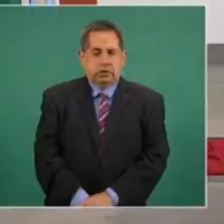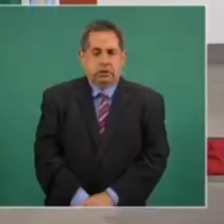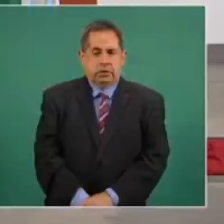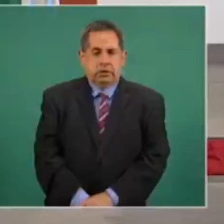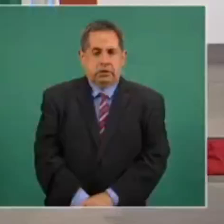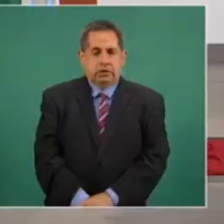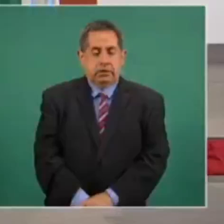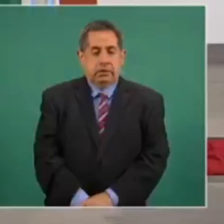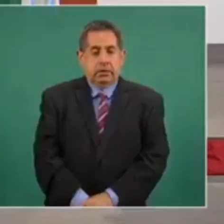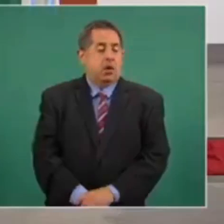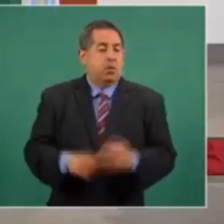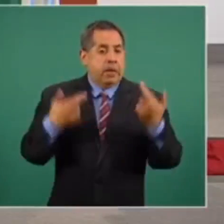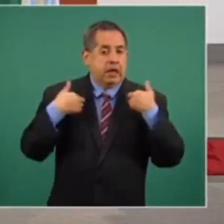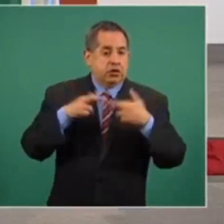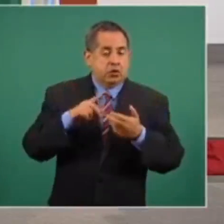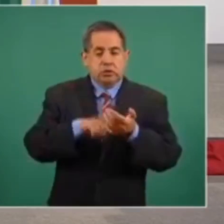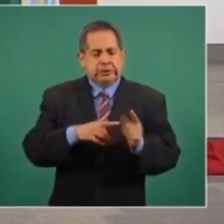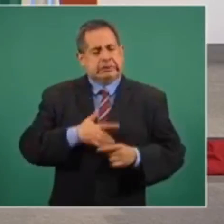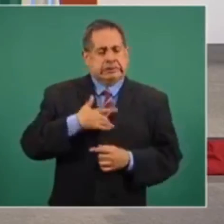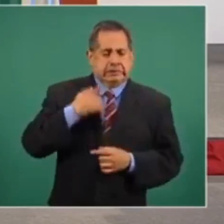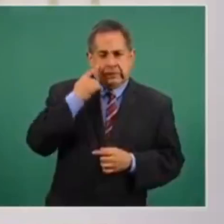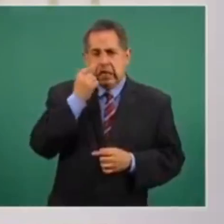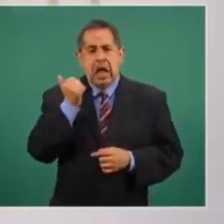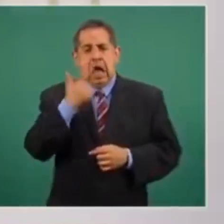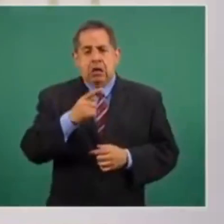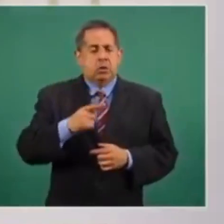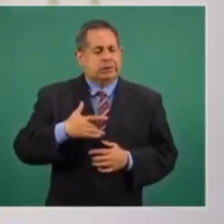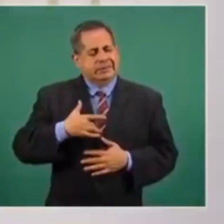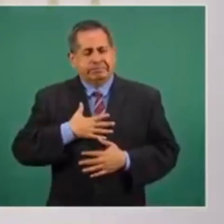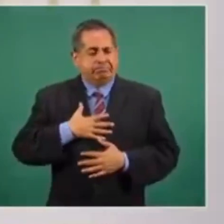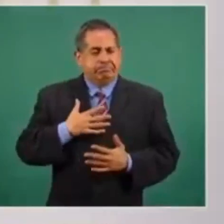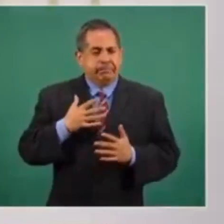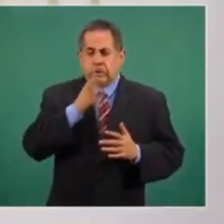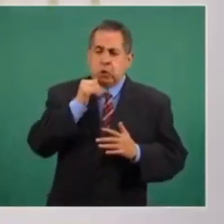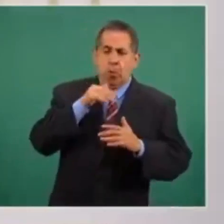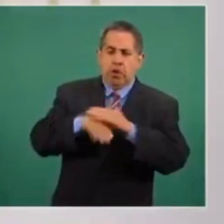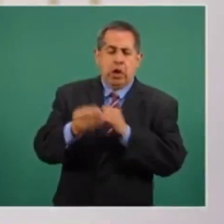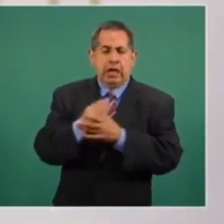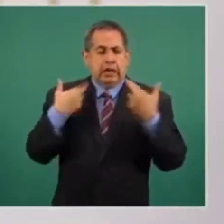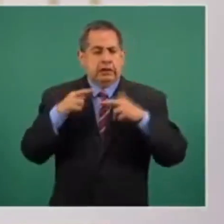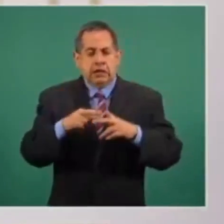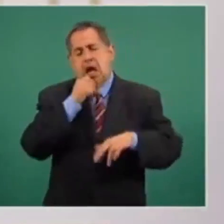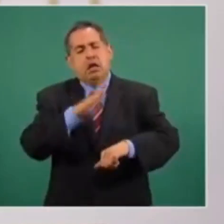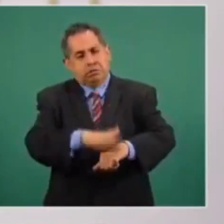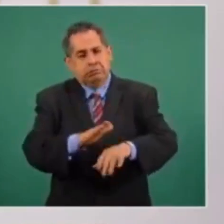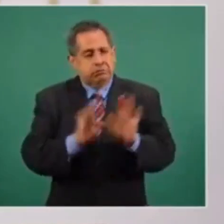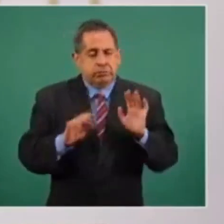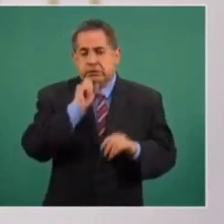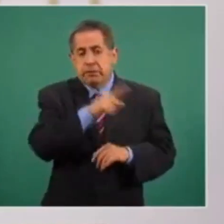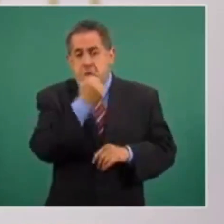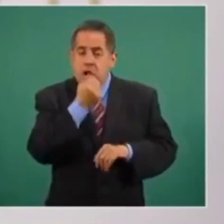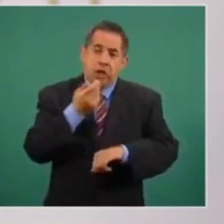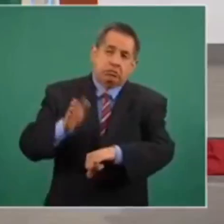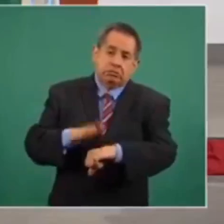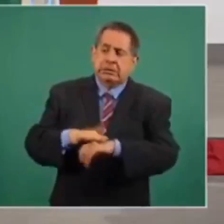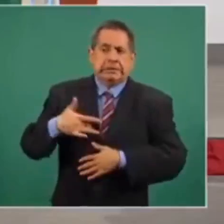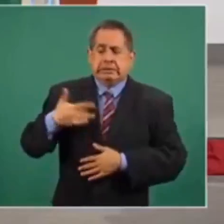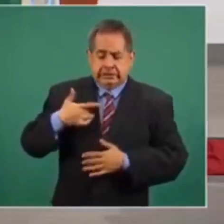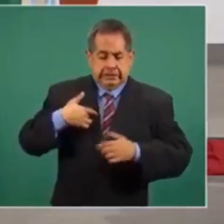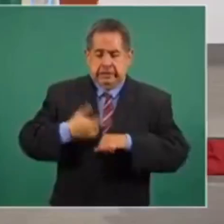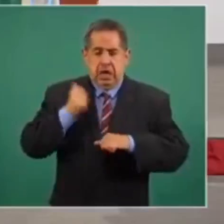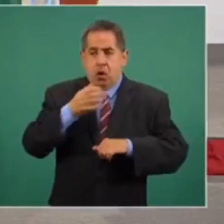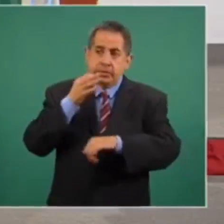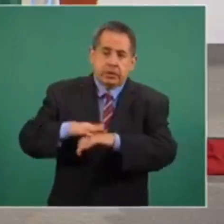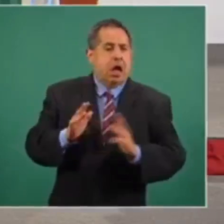presenciales de manera voluntaria. Si tienen alguna condición que no les permita acudir a la escuela, lo deben de manifestar para que así